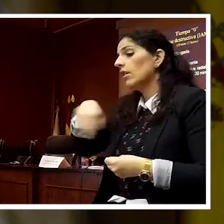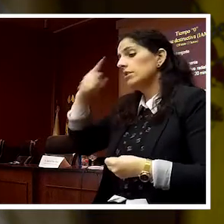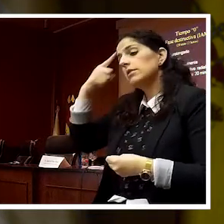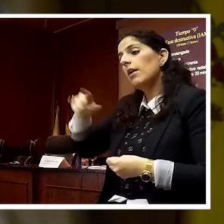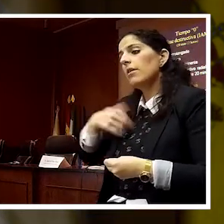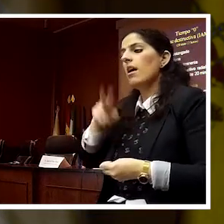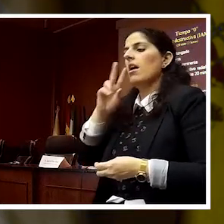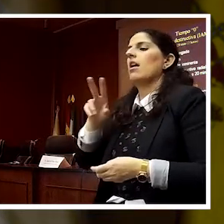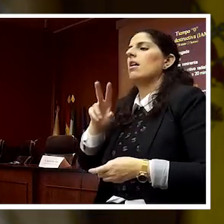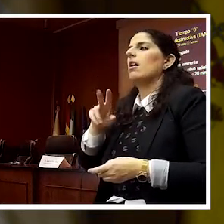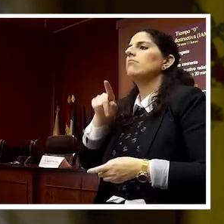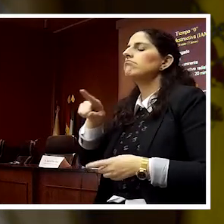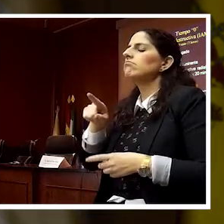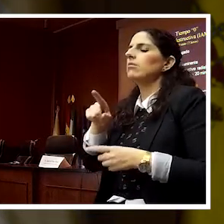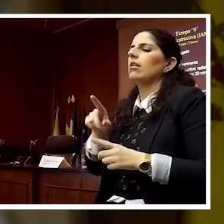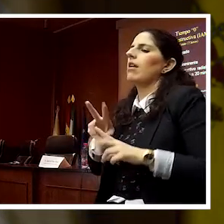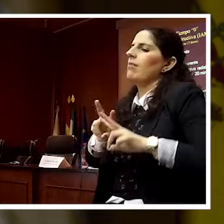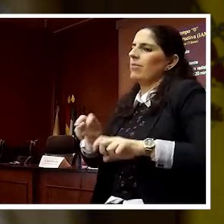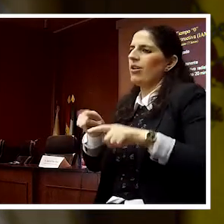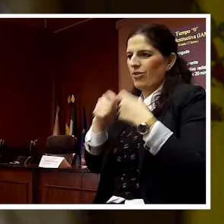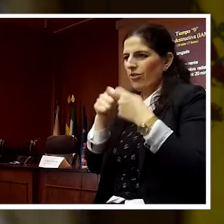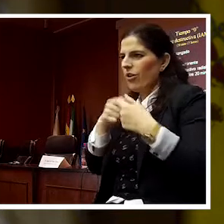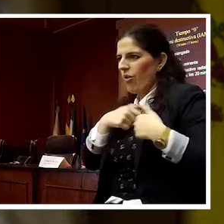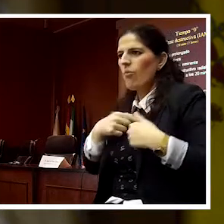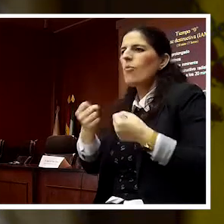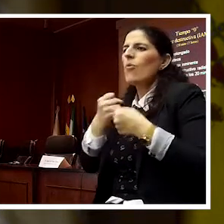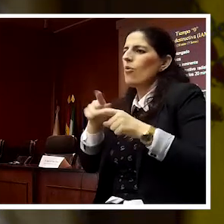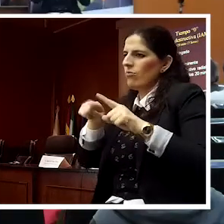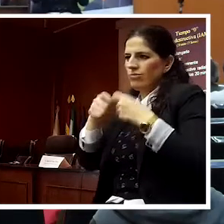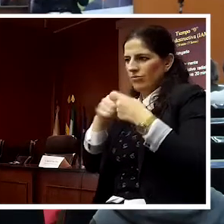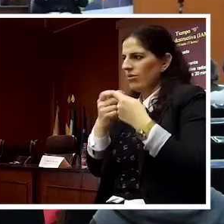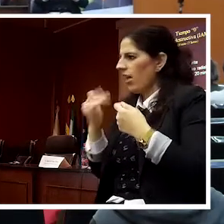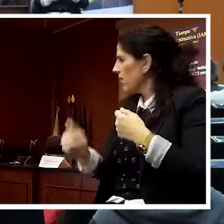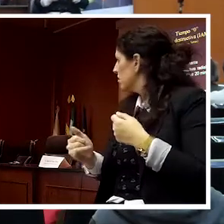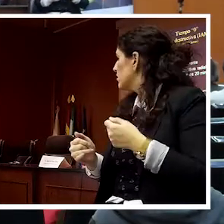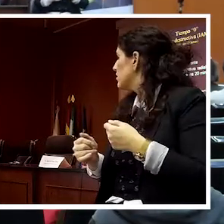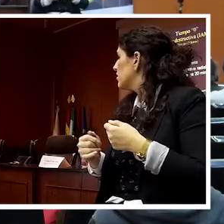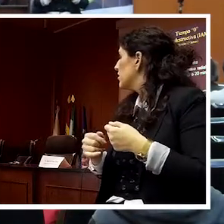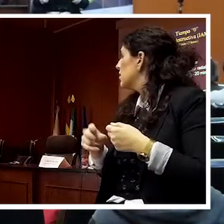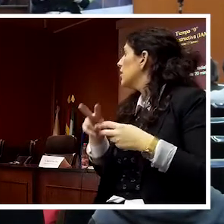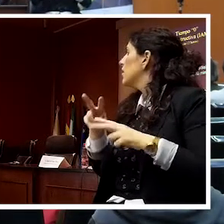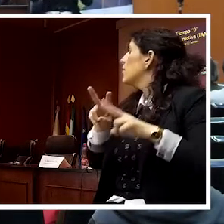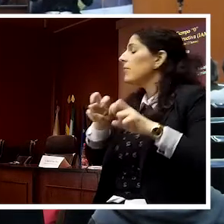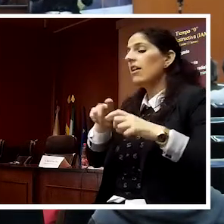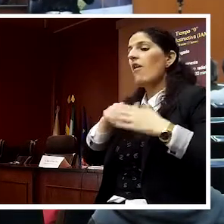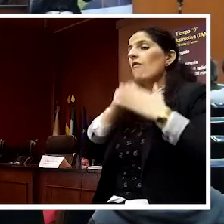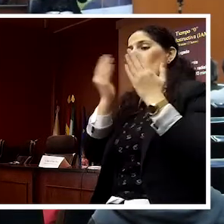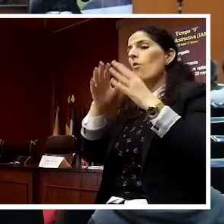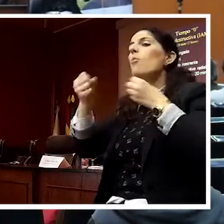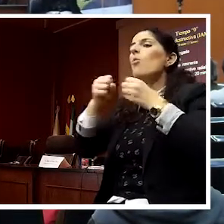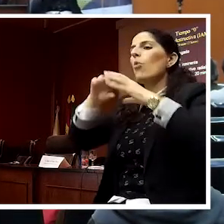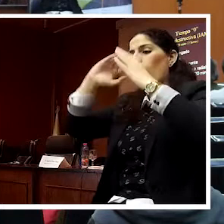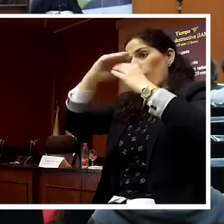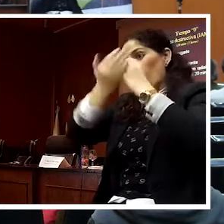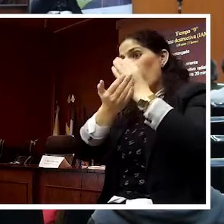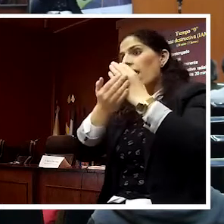esto es el comienzo de un proceso destructivo que se inicia en el endocardio y va